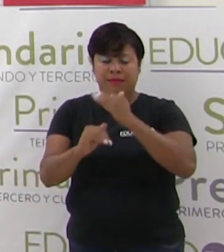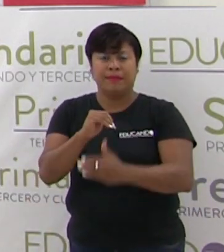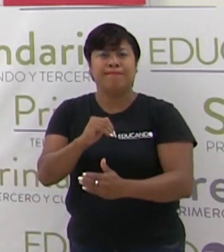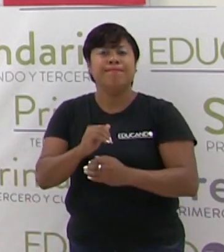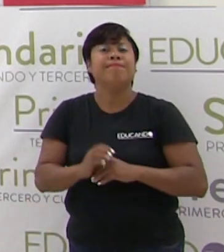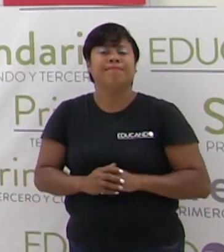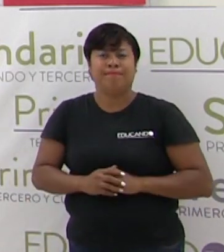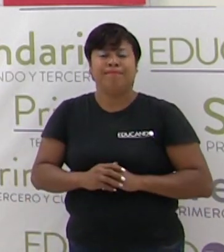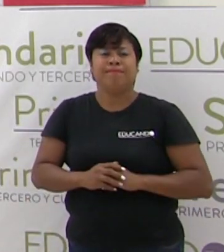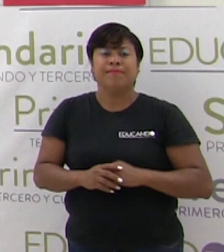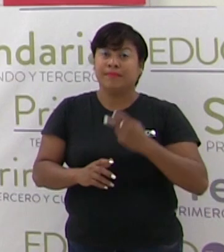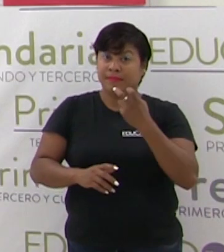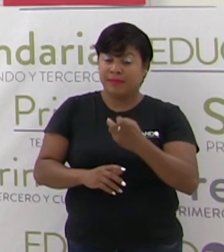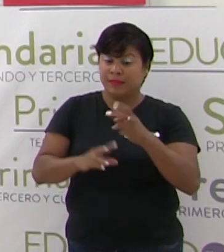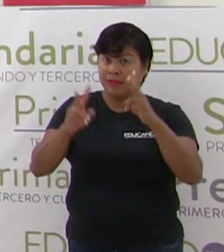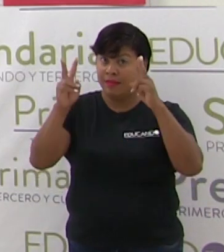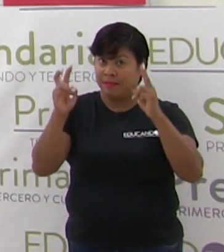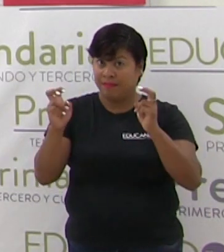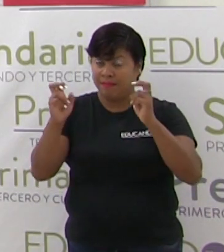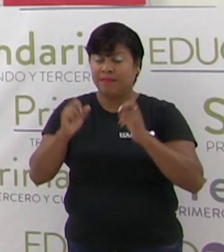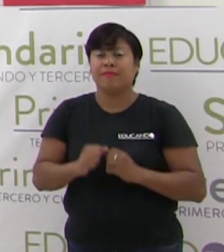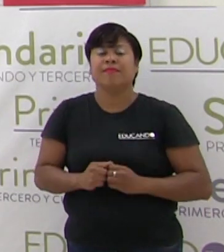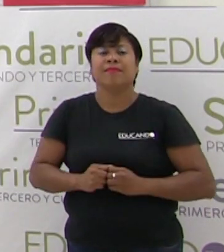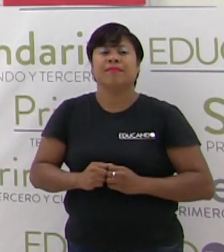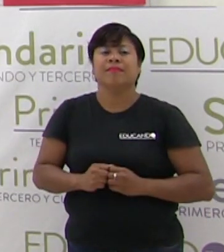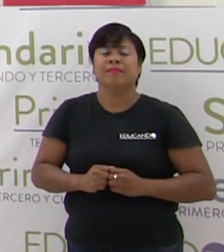al final de este tema.